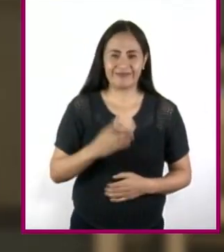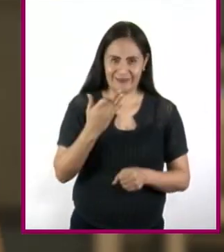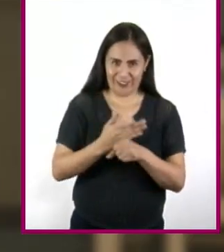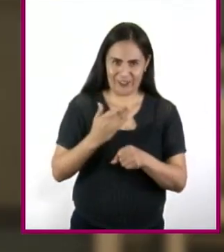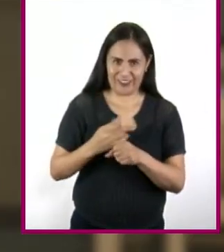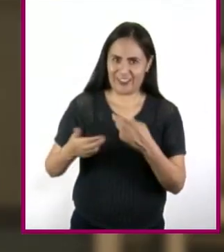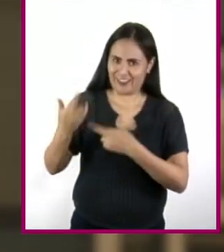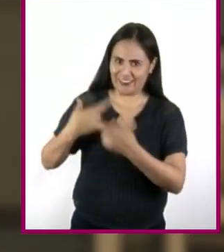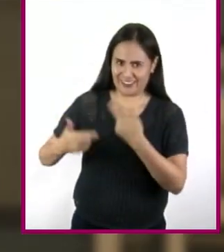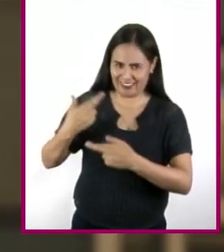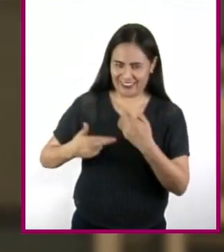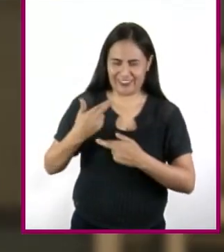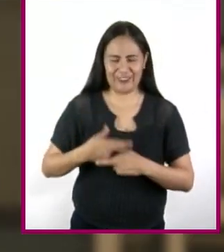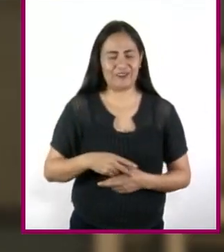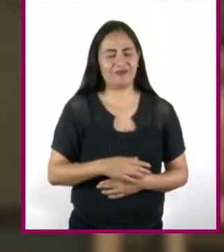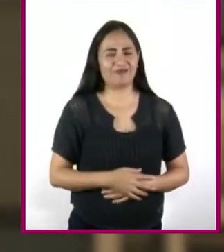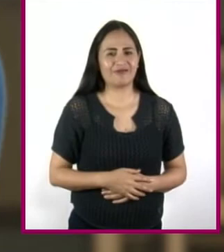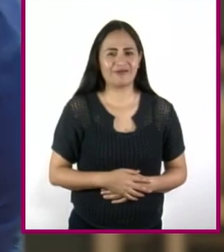con sus tacos.